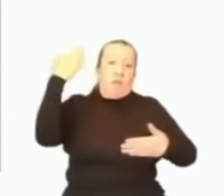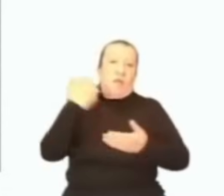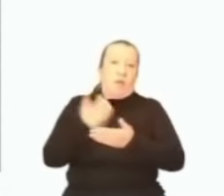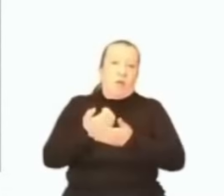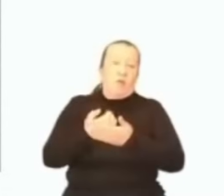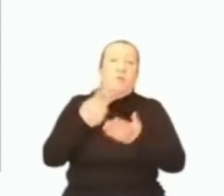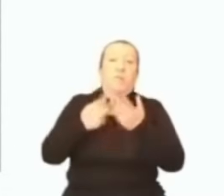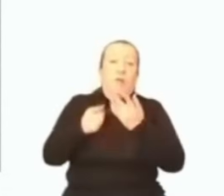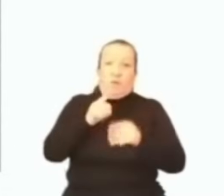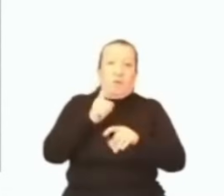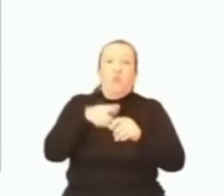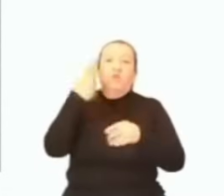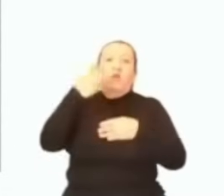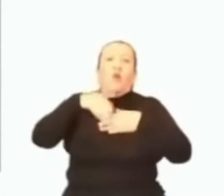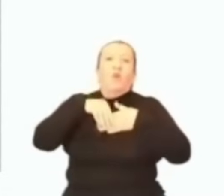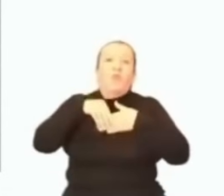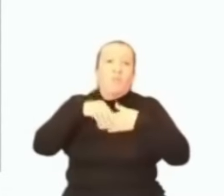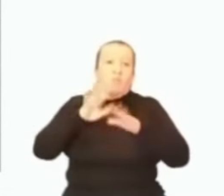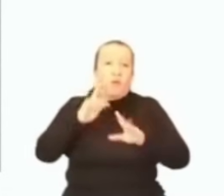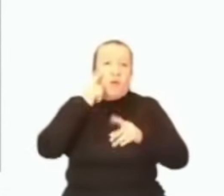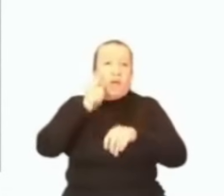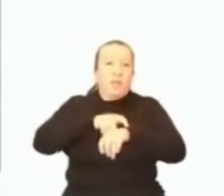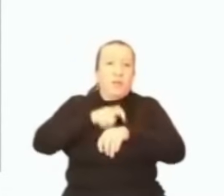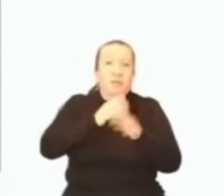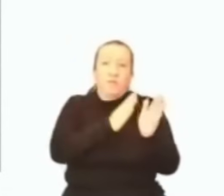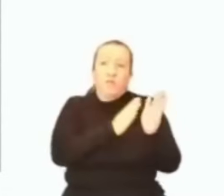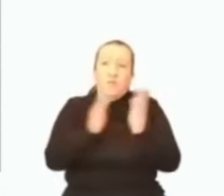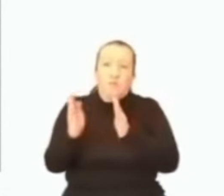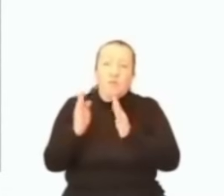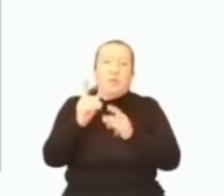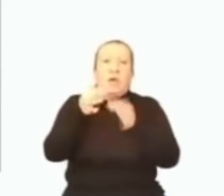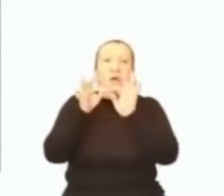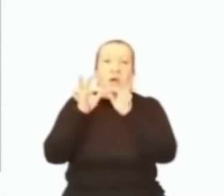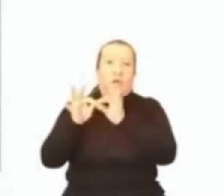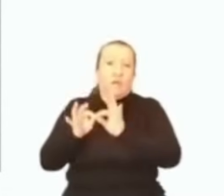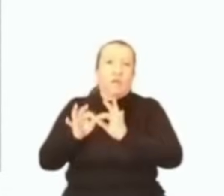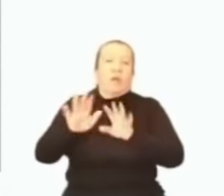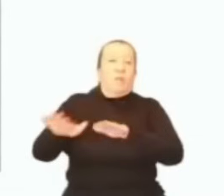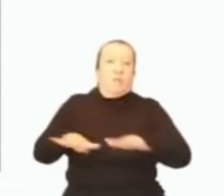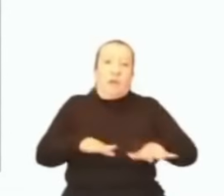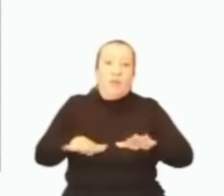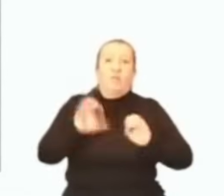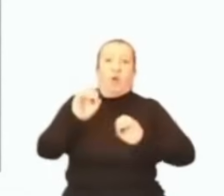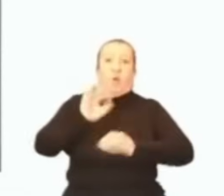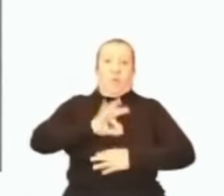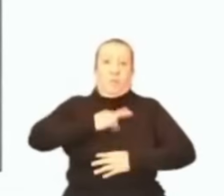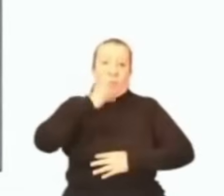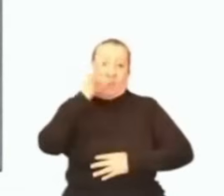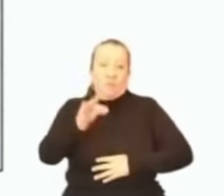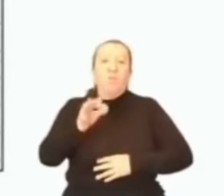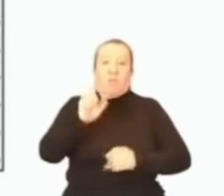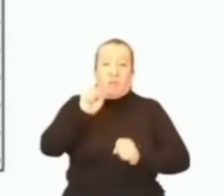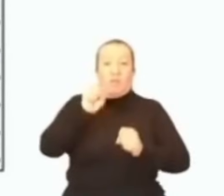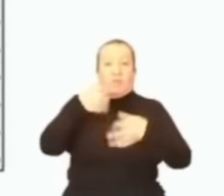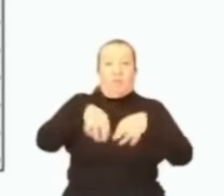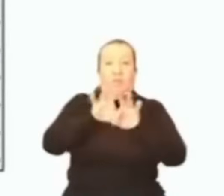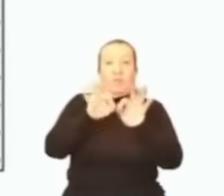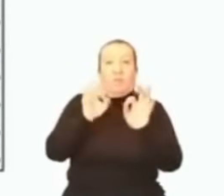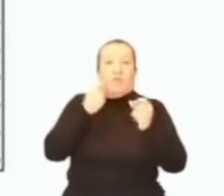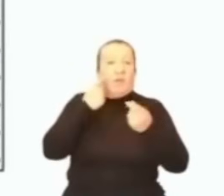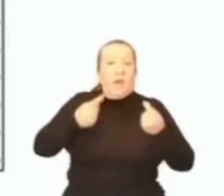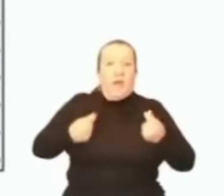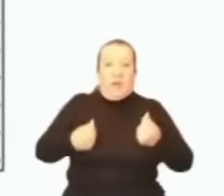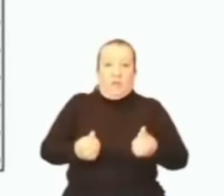política económica. Tengo un problema temporal, duro, pero temporal. El terremoto o la pandemia. Hay